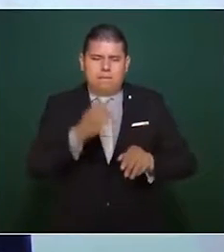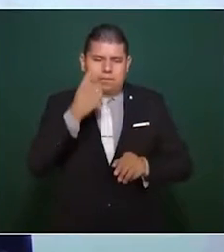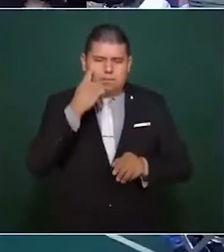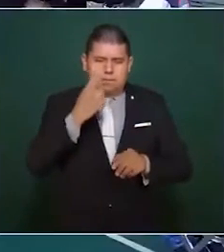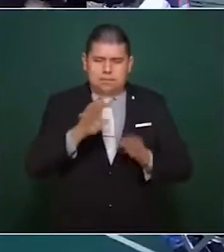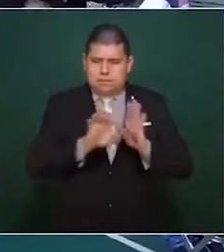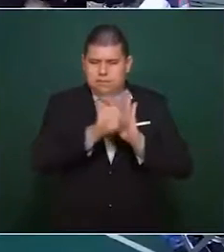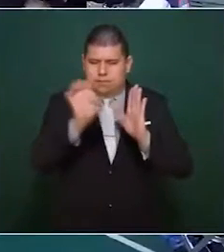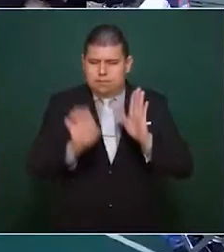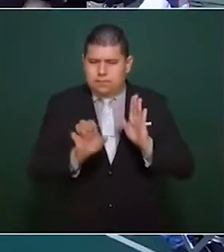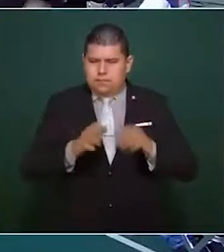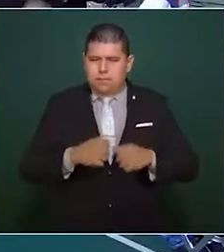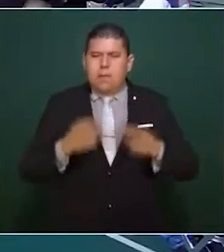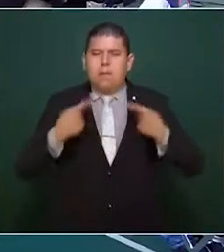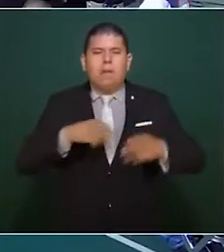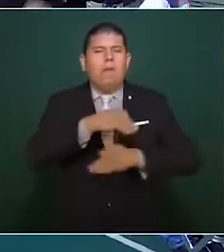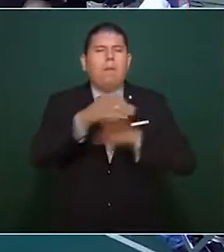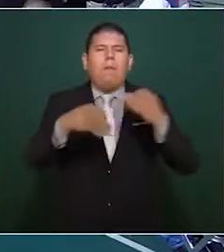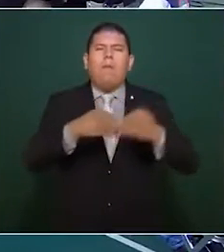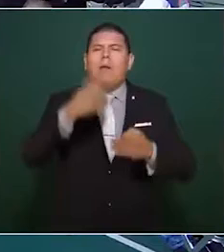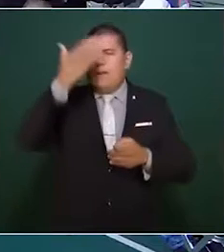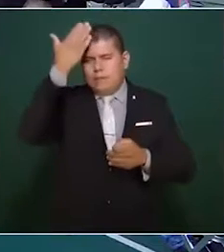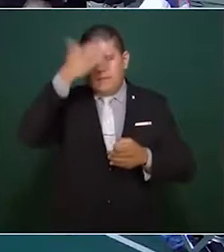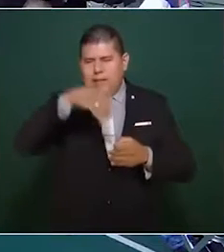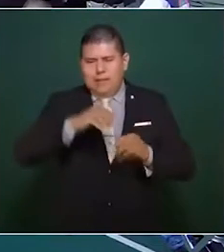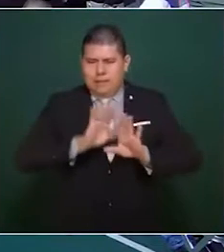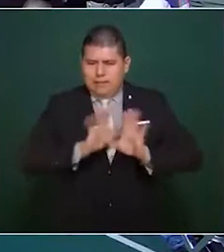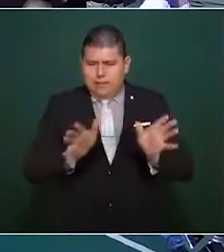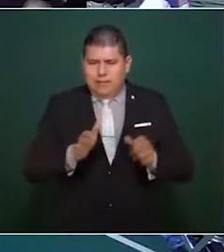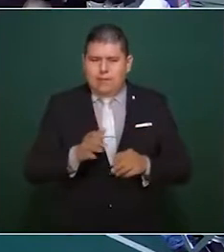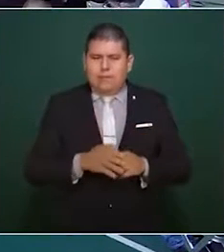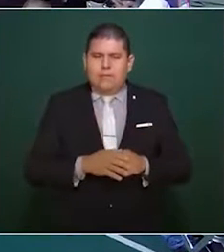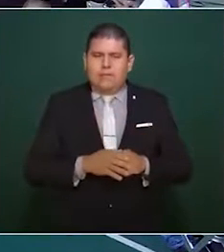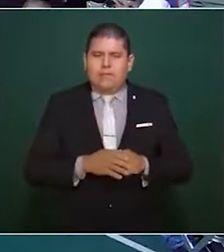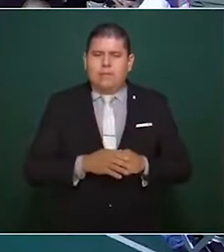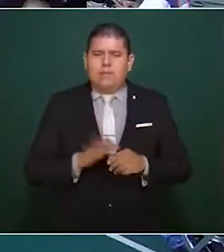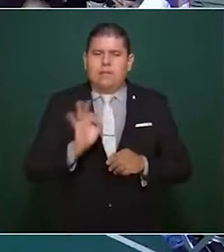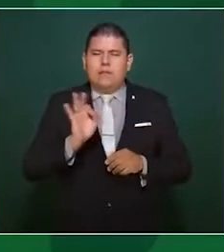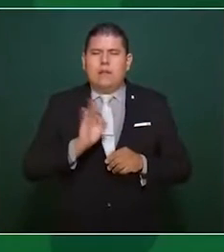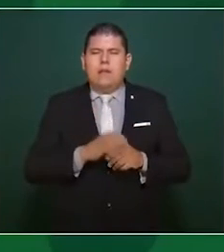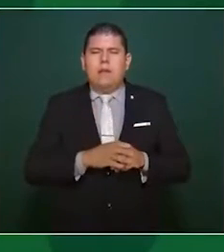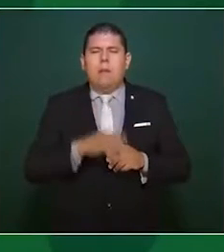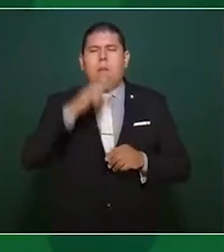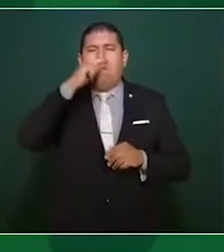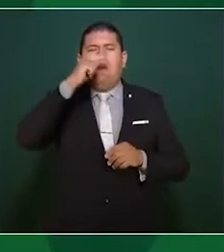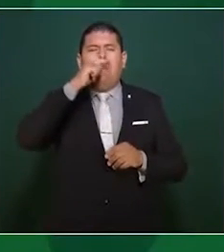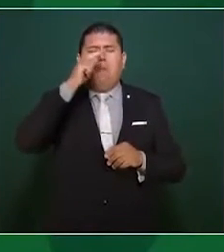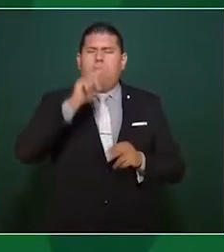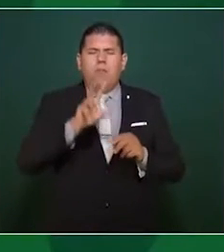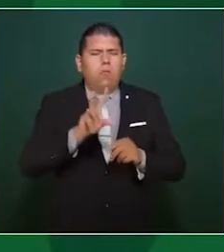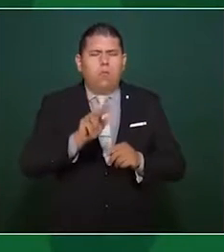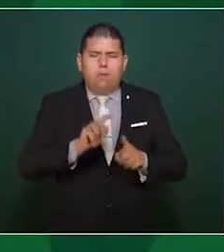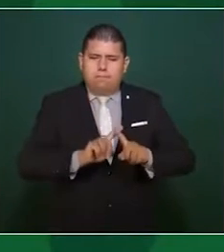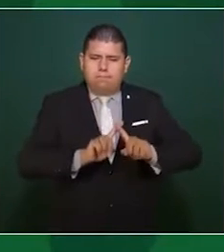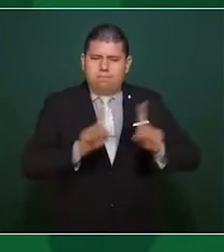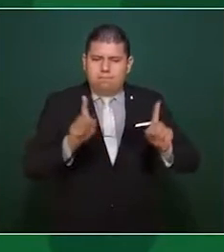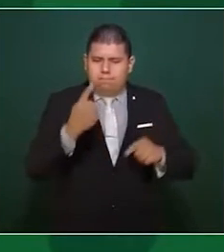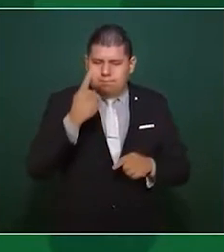sabe, y no es un asunto de vanidad, es nada más